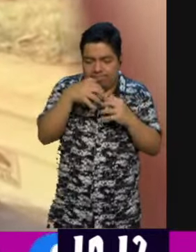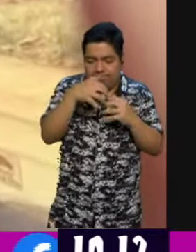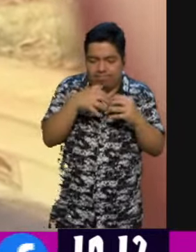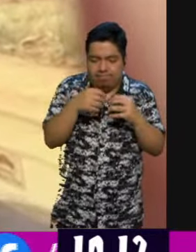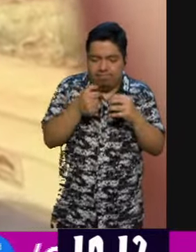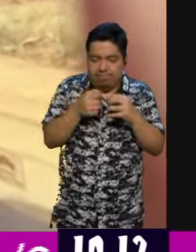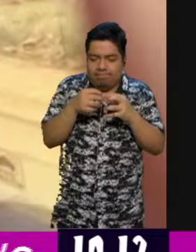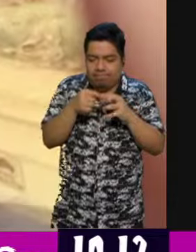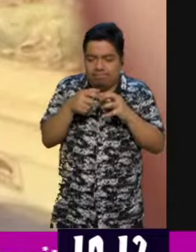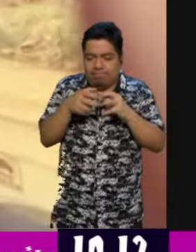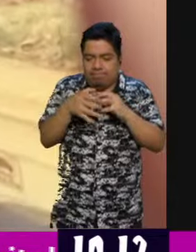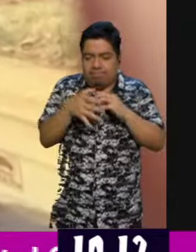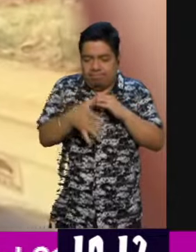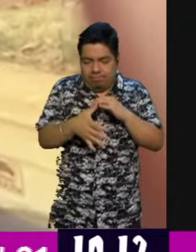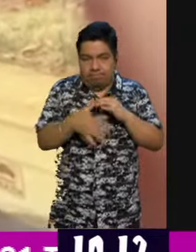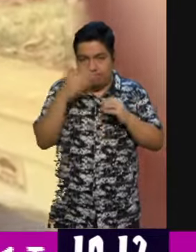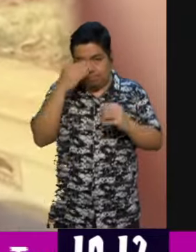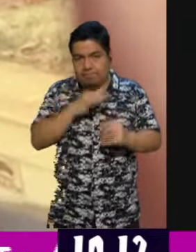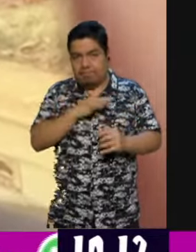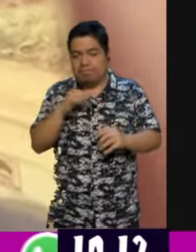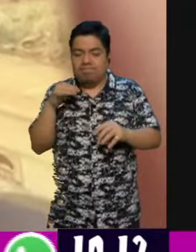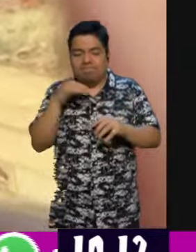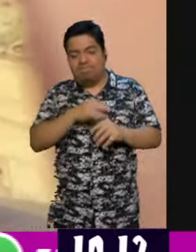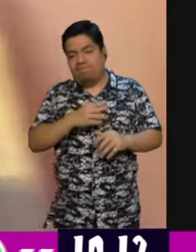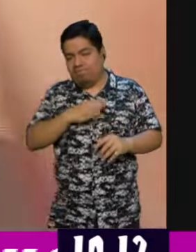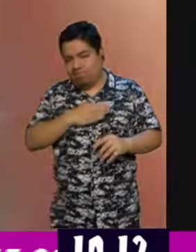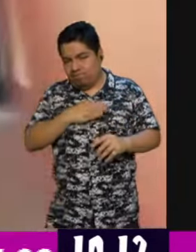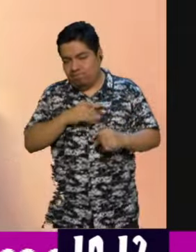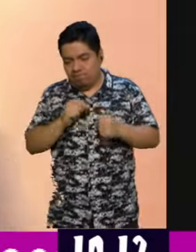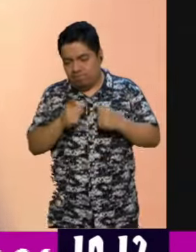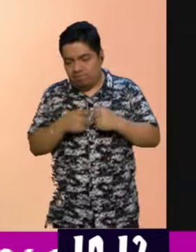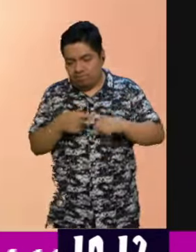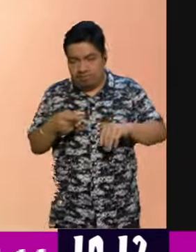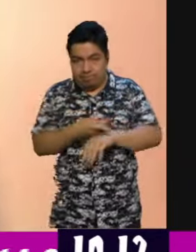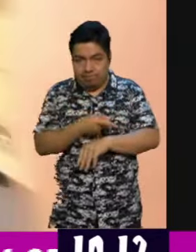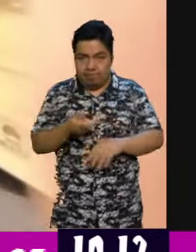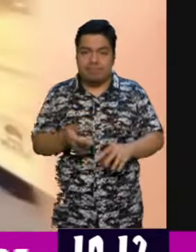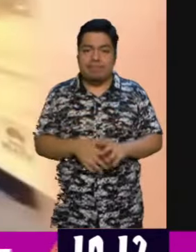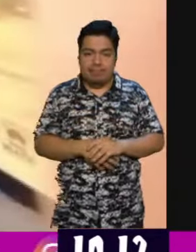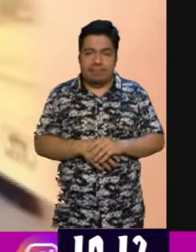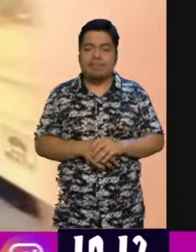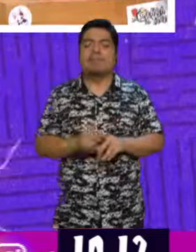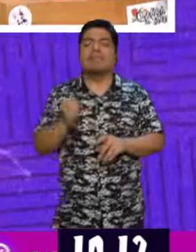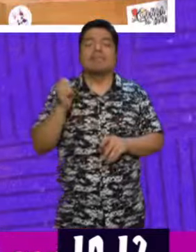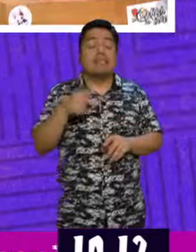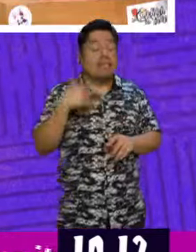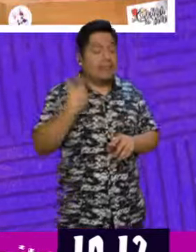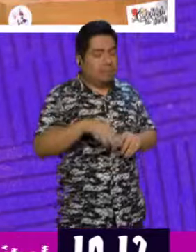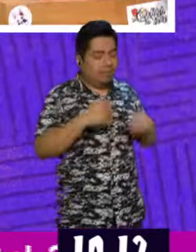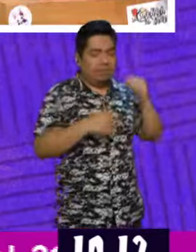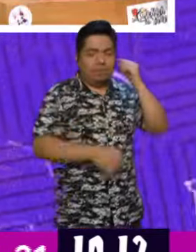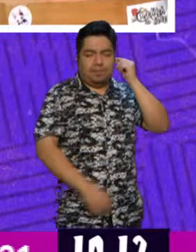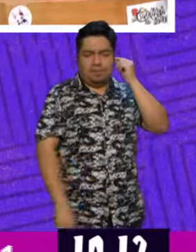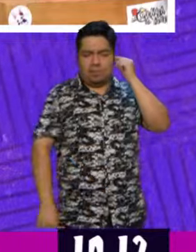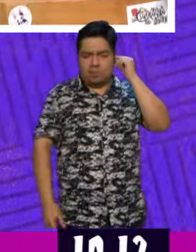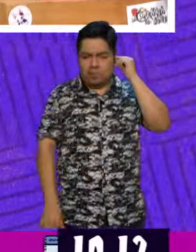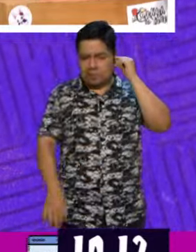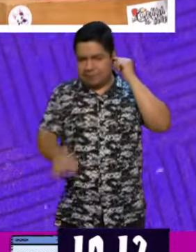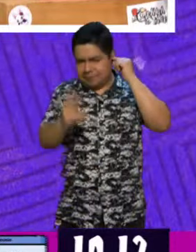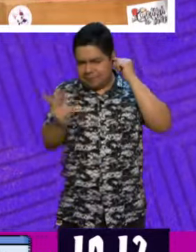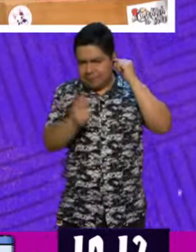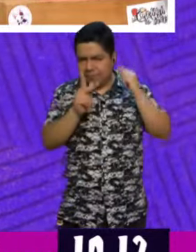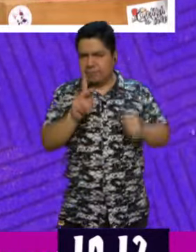grandes y nuevamente da la oportunidad de que lleguen ahí los microorganismos a contaminarlos. terror. ¿Ah? Ahí está. Oye, otra